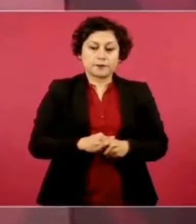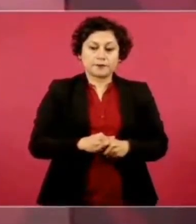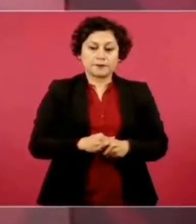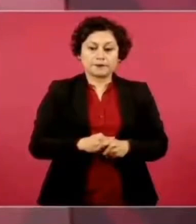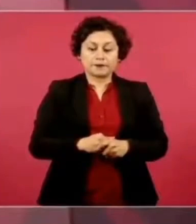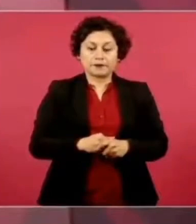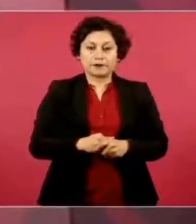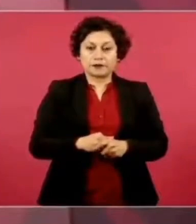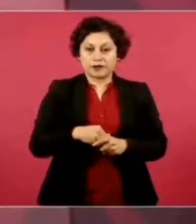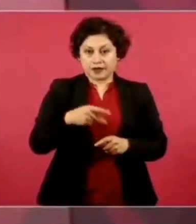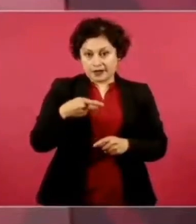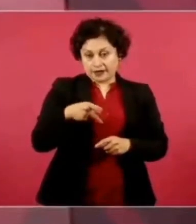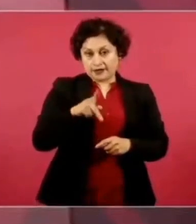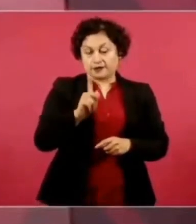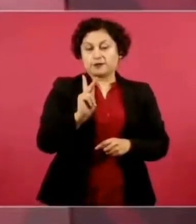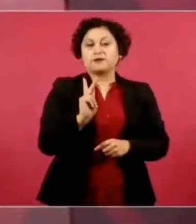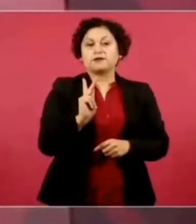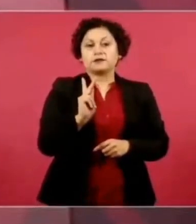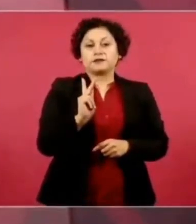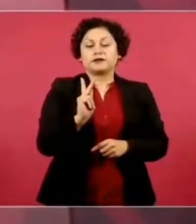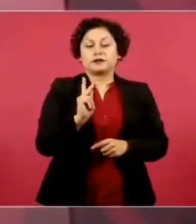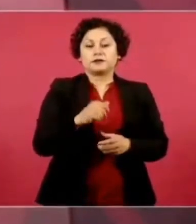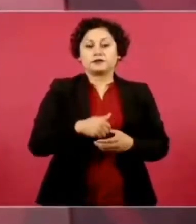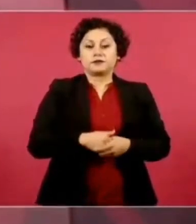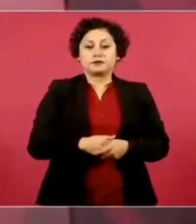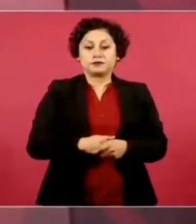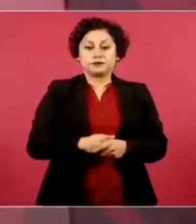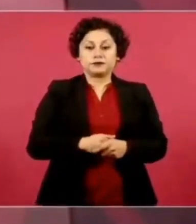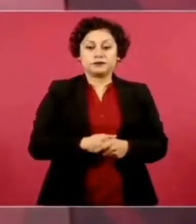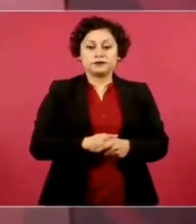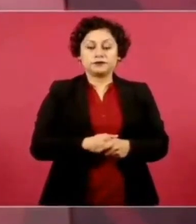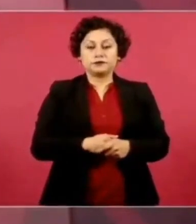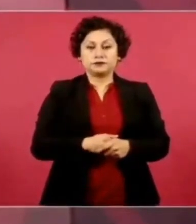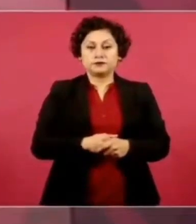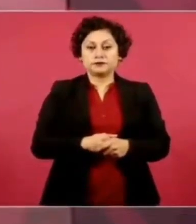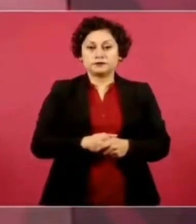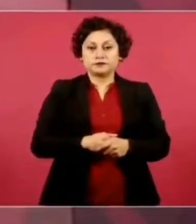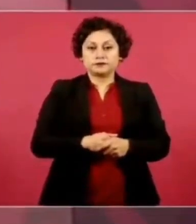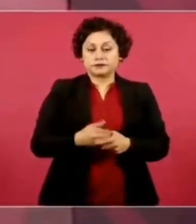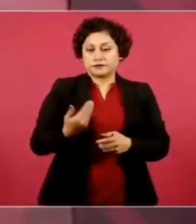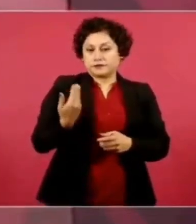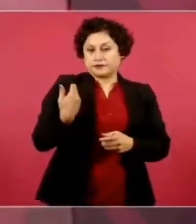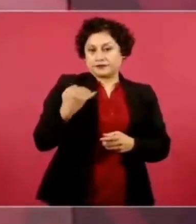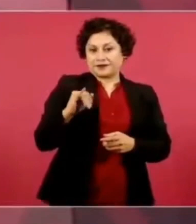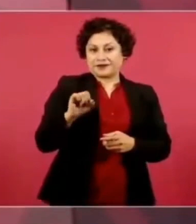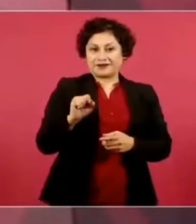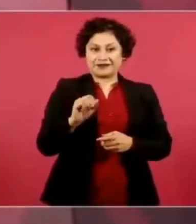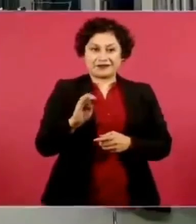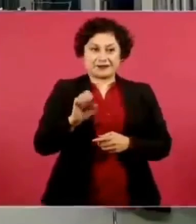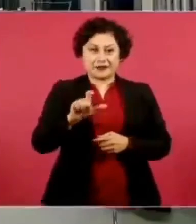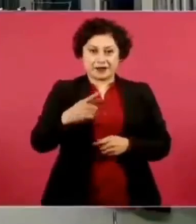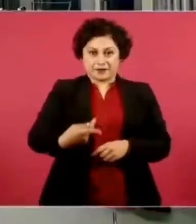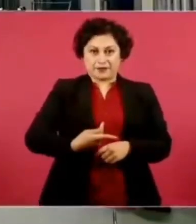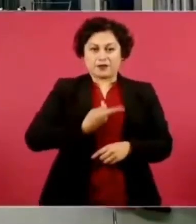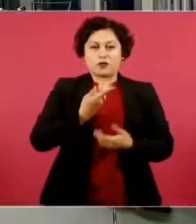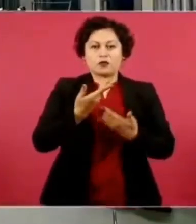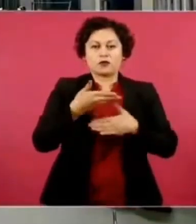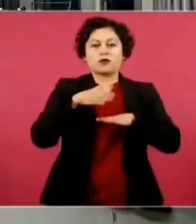Sin embargo, como me preguntó Isabel, de las reformas,